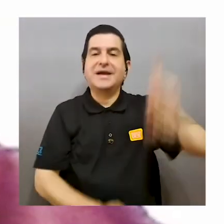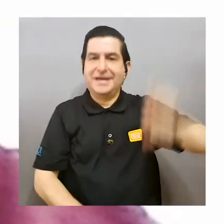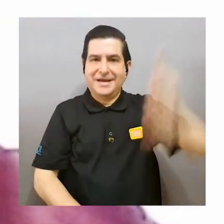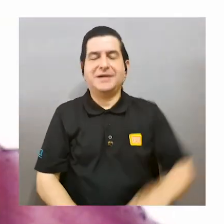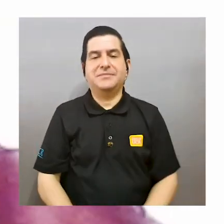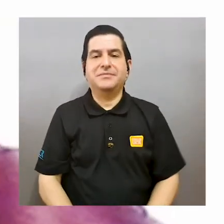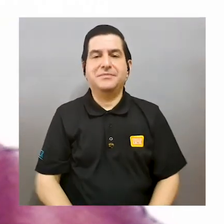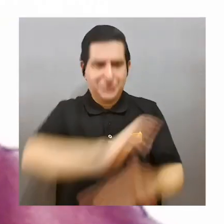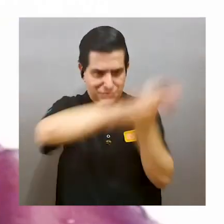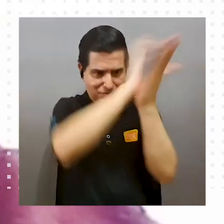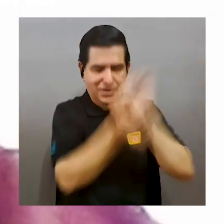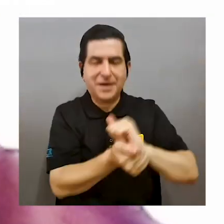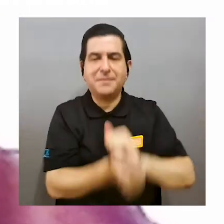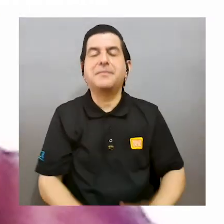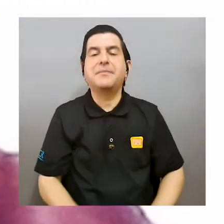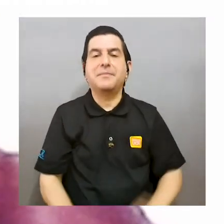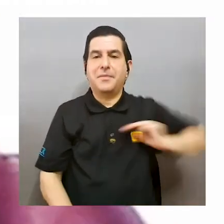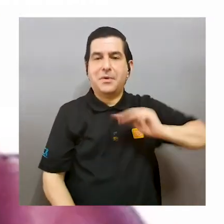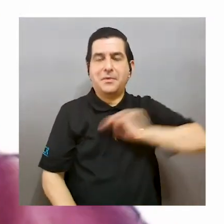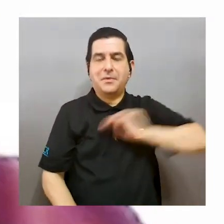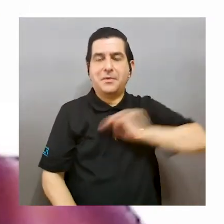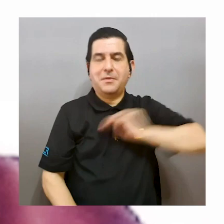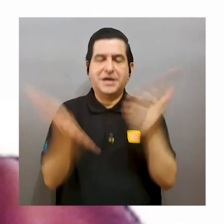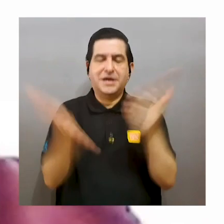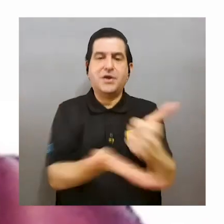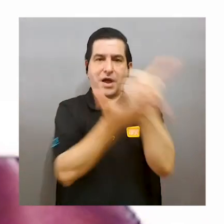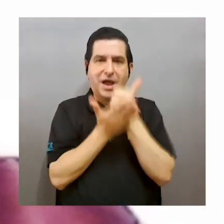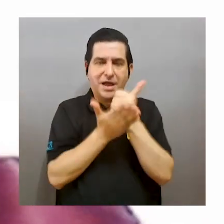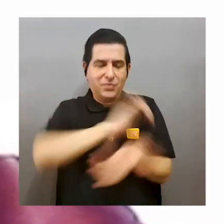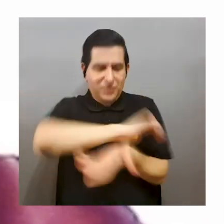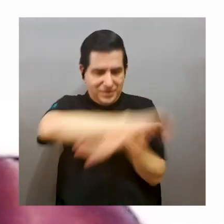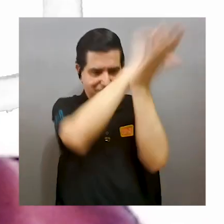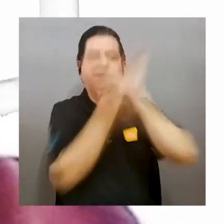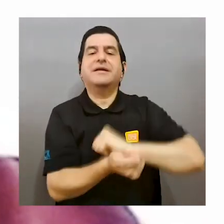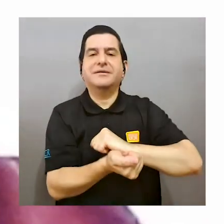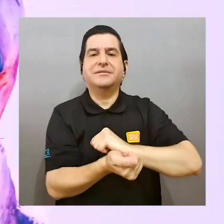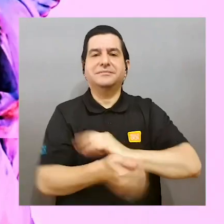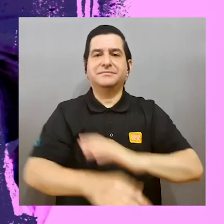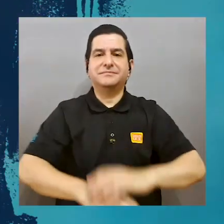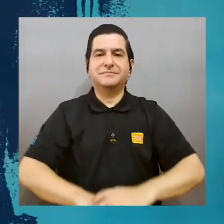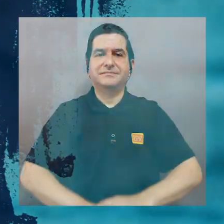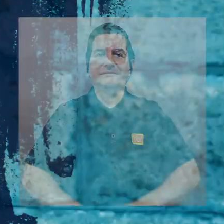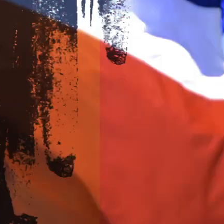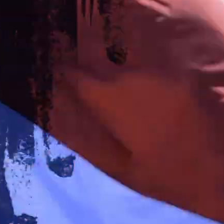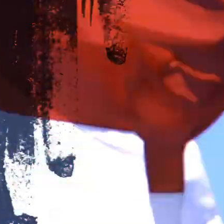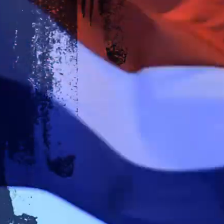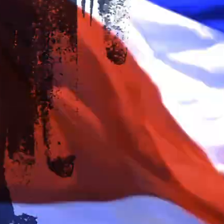cambiar y el MEP nos tiene que ayudar a realizar ese cambio.